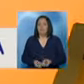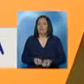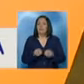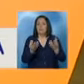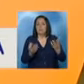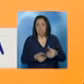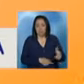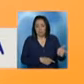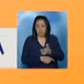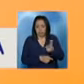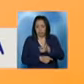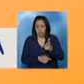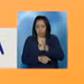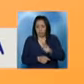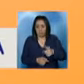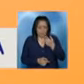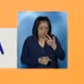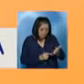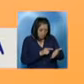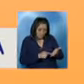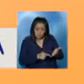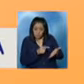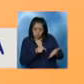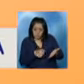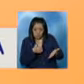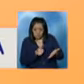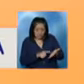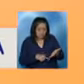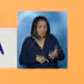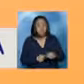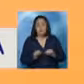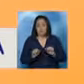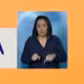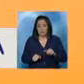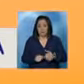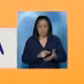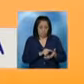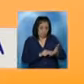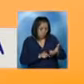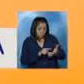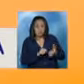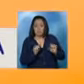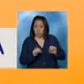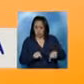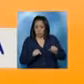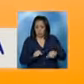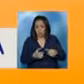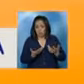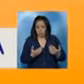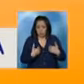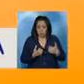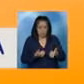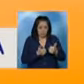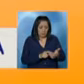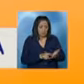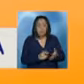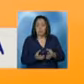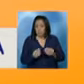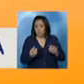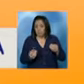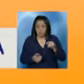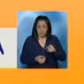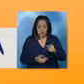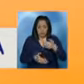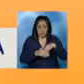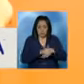los extintores, ¿han podido revisar si están en orden? Sí, bueno, los extintores están todos recargados. La mayoría de ellos, a diferencia, están